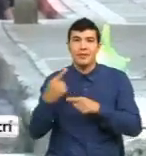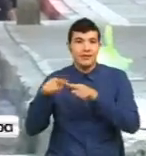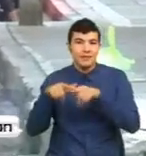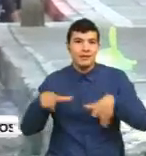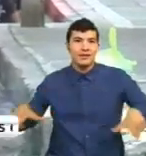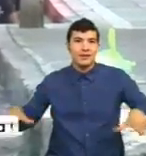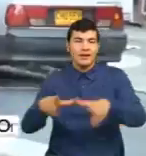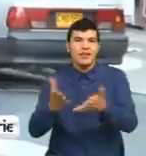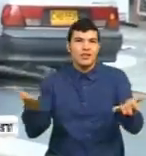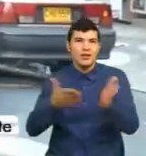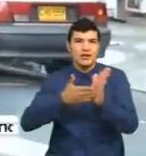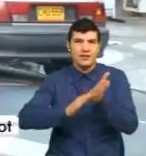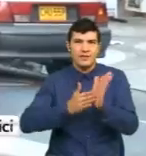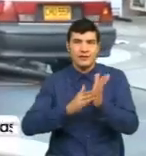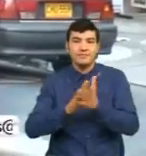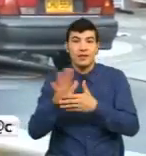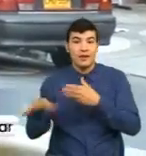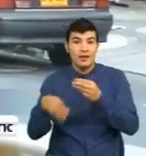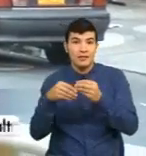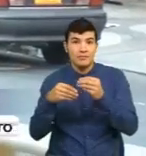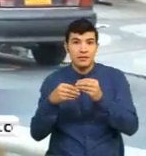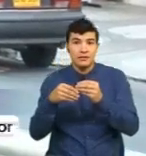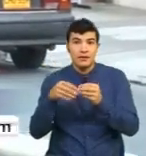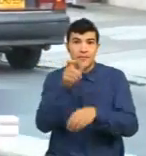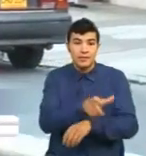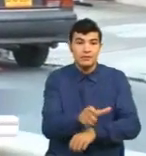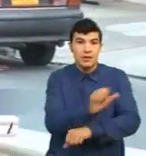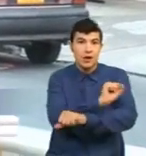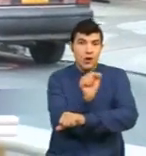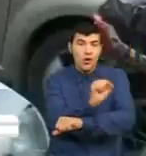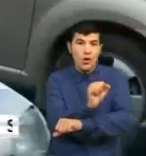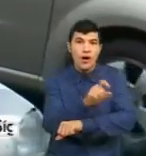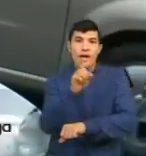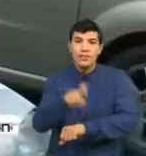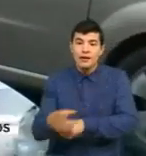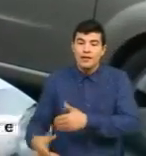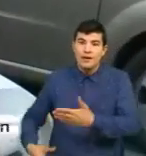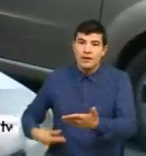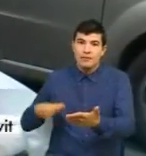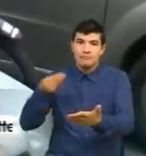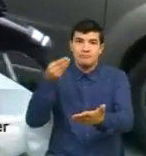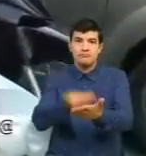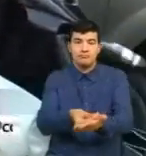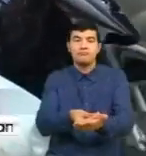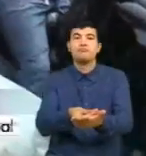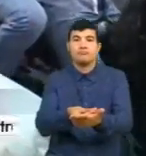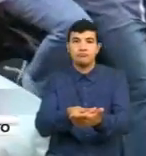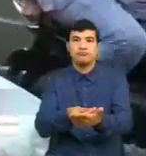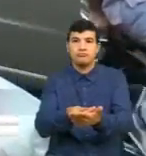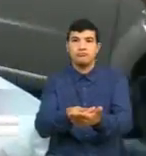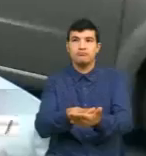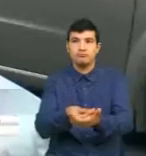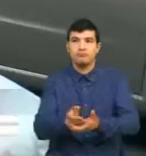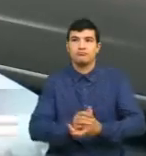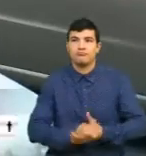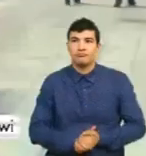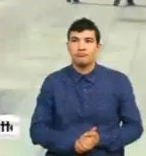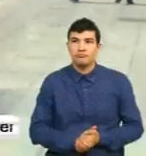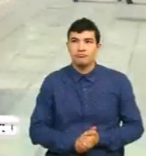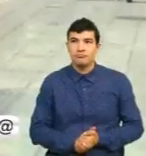sectores de Florida Blanca. Además de eso, el conductor infractor deberá acarrear con sanciones económicas poco accesibles al